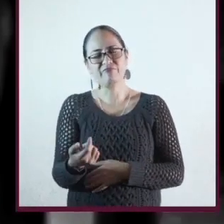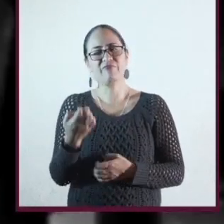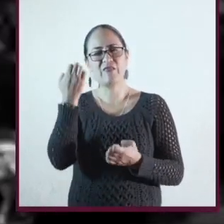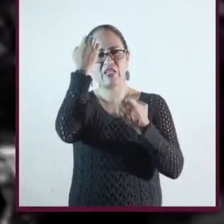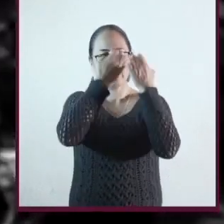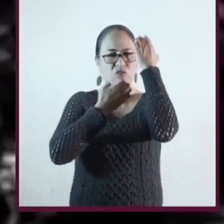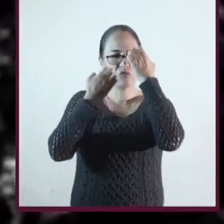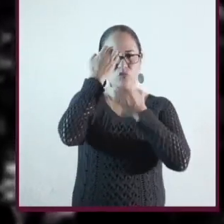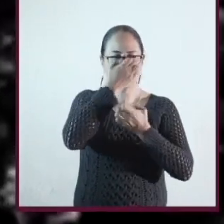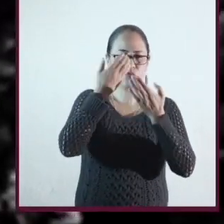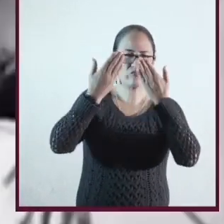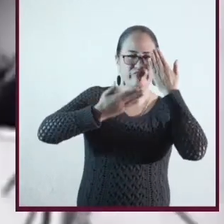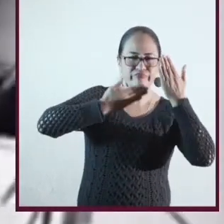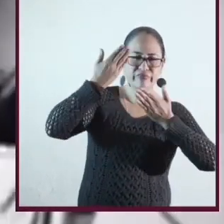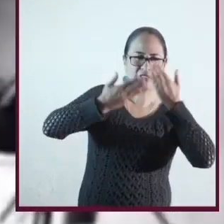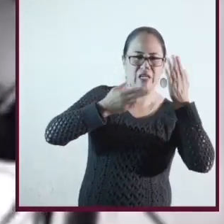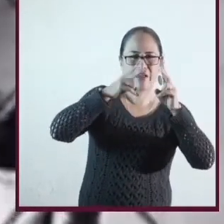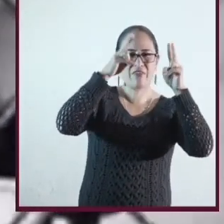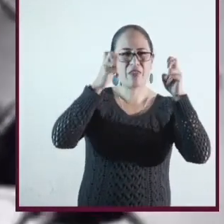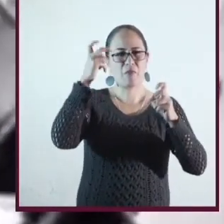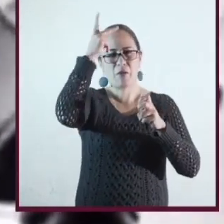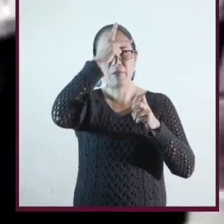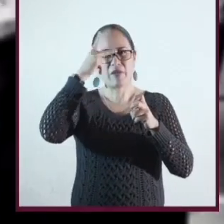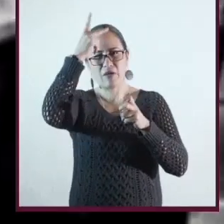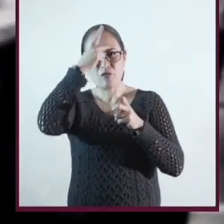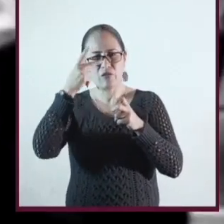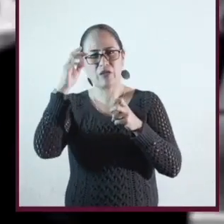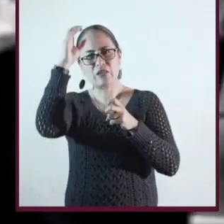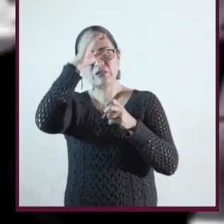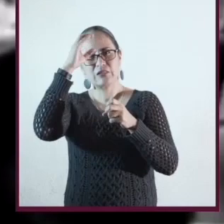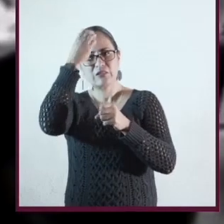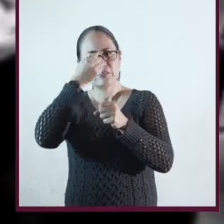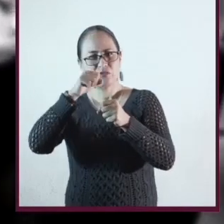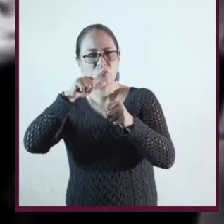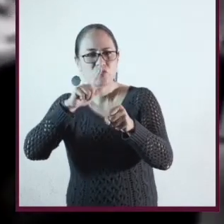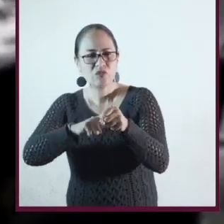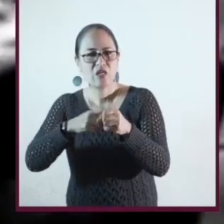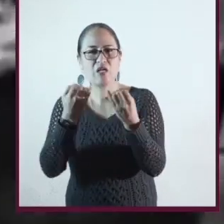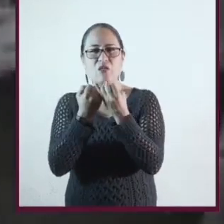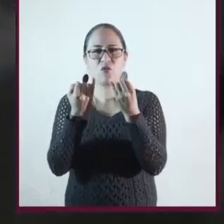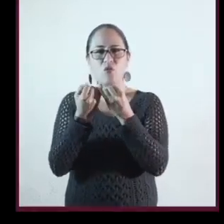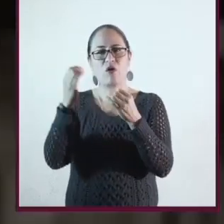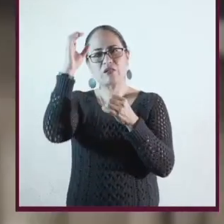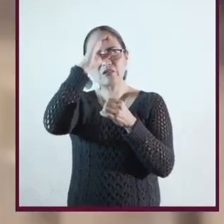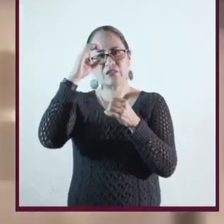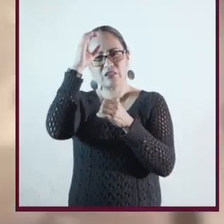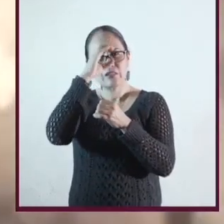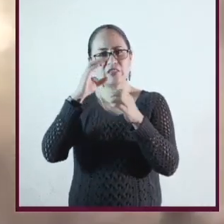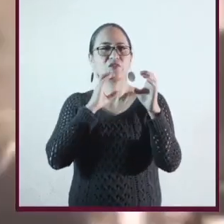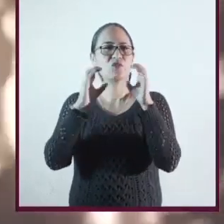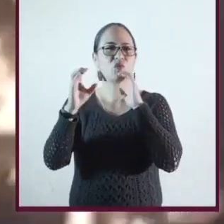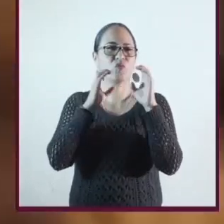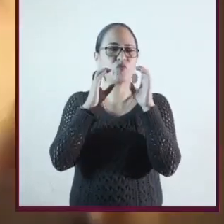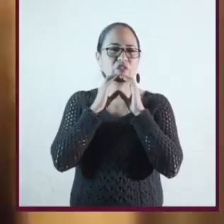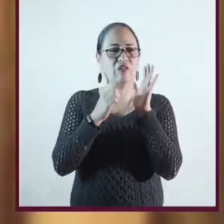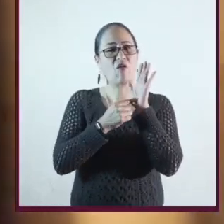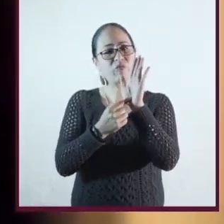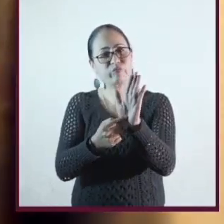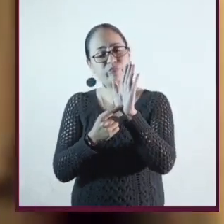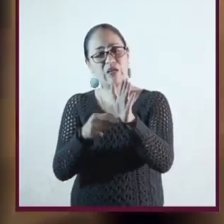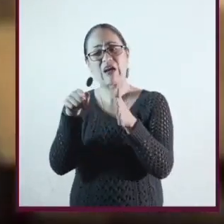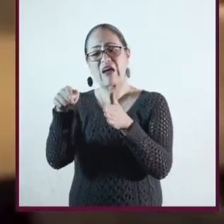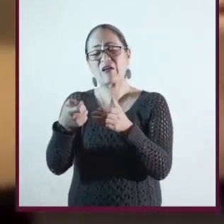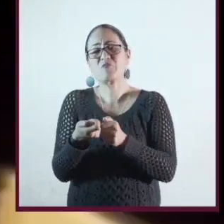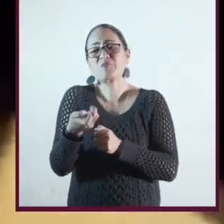incluso desde las ciencias de la comunicación. La llamaban caja boba o caja tonta, por su poder de captar